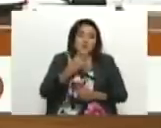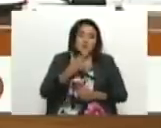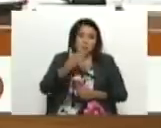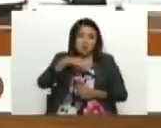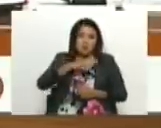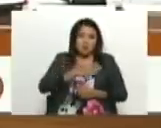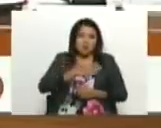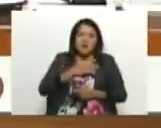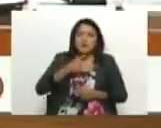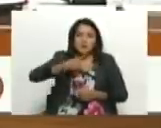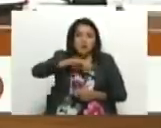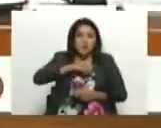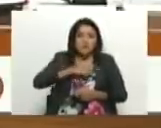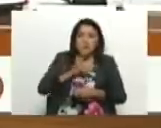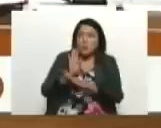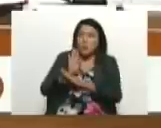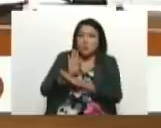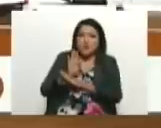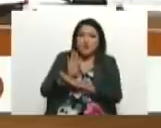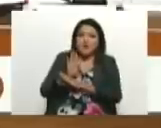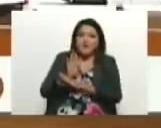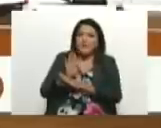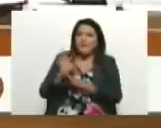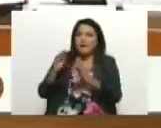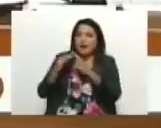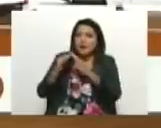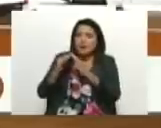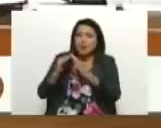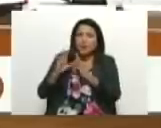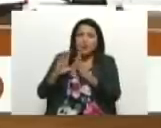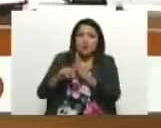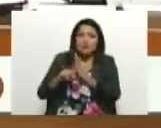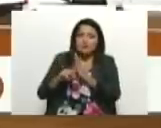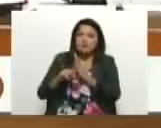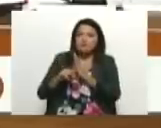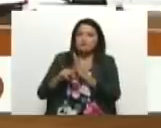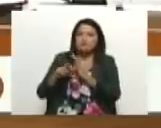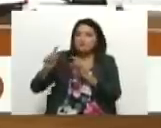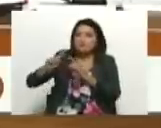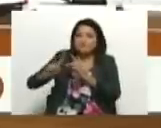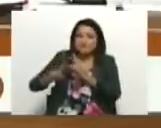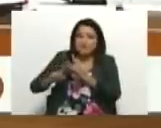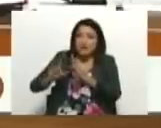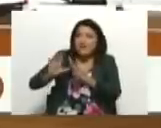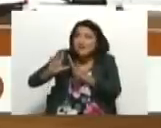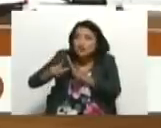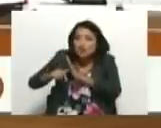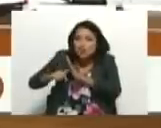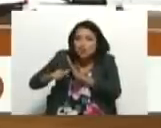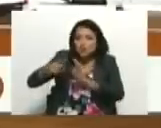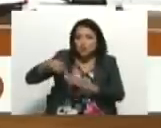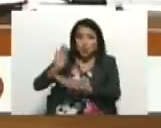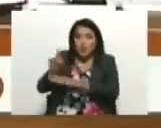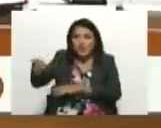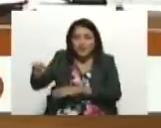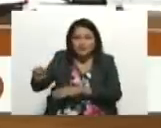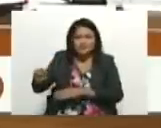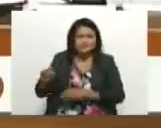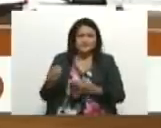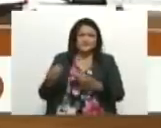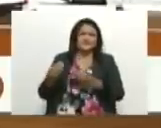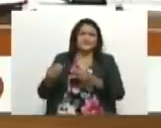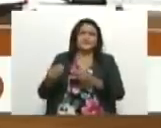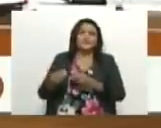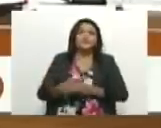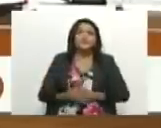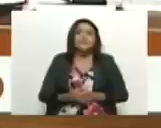bienes de un narcotraficante, por ejemplo, de un corrupto, y bien lo decía Diosdado, un